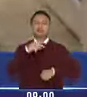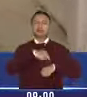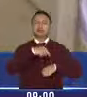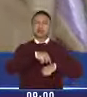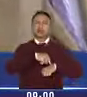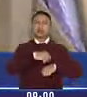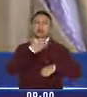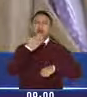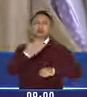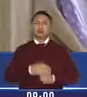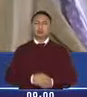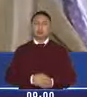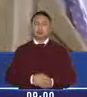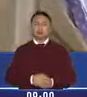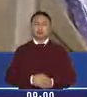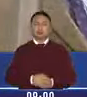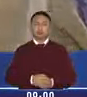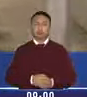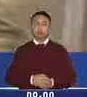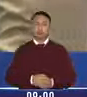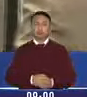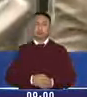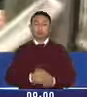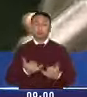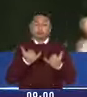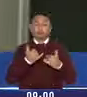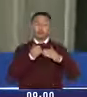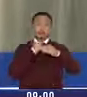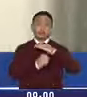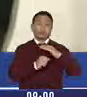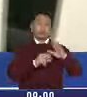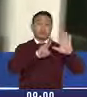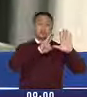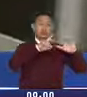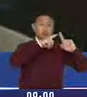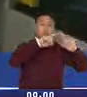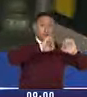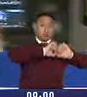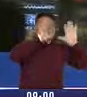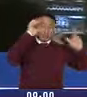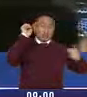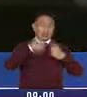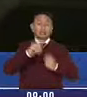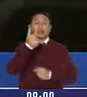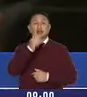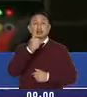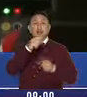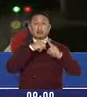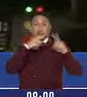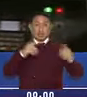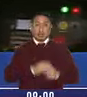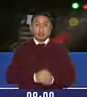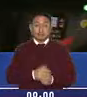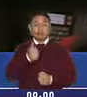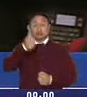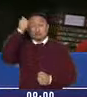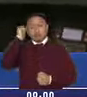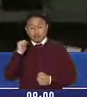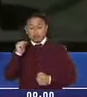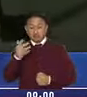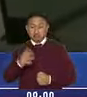la ciudadanía que pueden ver también en la página? Bueno, estamos teniendo los viajes desde 7:30 de la mañana hasta 10:30 de la mañana. El día de ayer